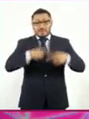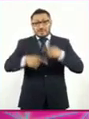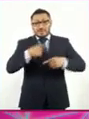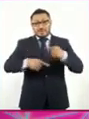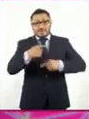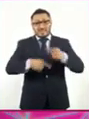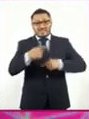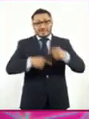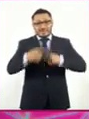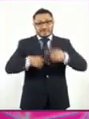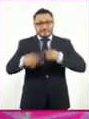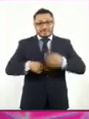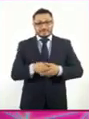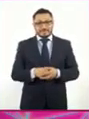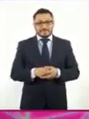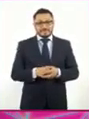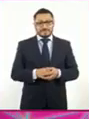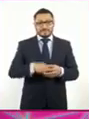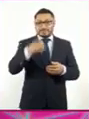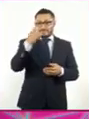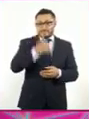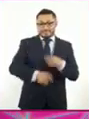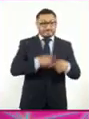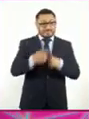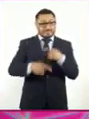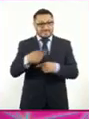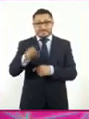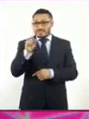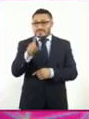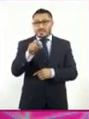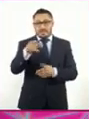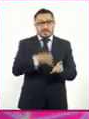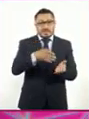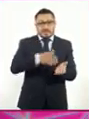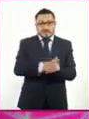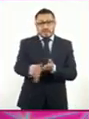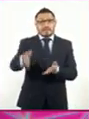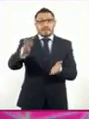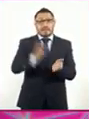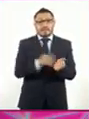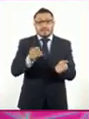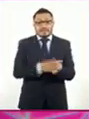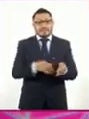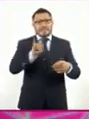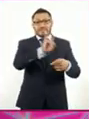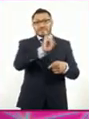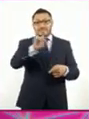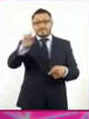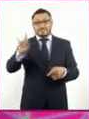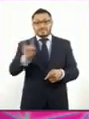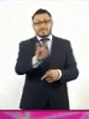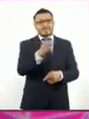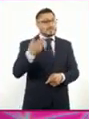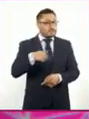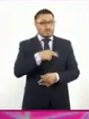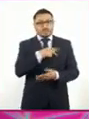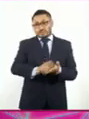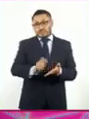gira. Al girar, también va imprimiendo en el papel la clásica cuadrícula sobre la que